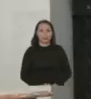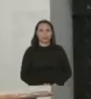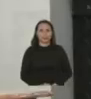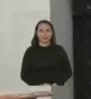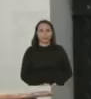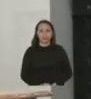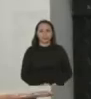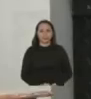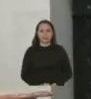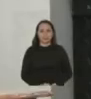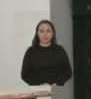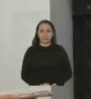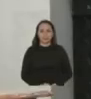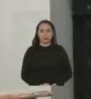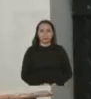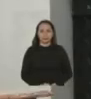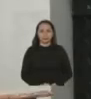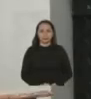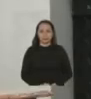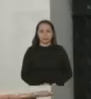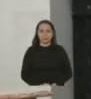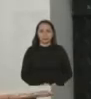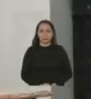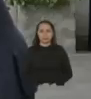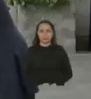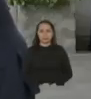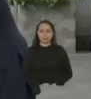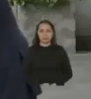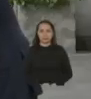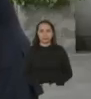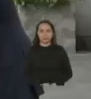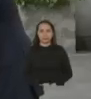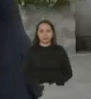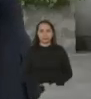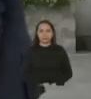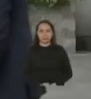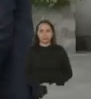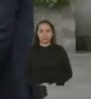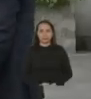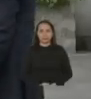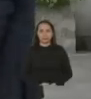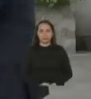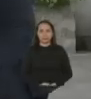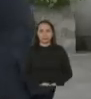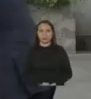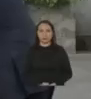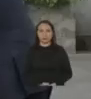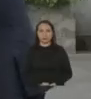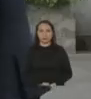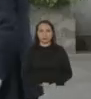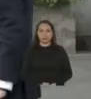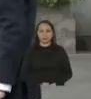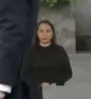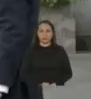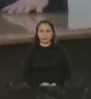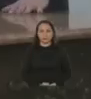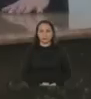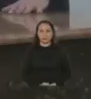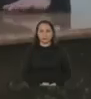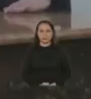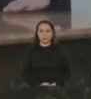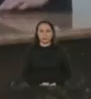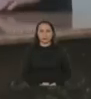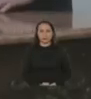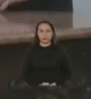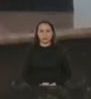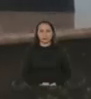porque es una excelente politóloga, porque tiene experiencia política y le aseguro que ella va a ser